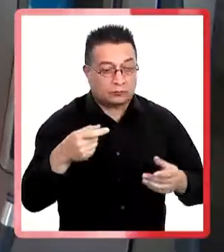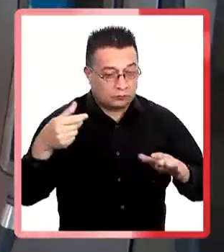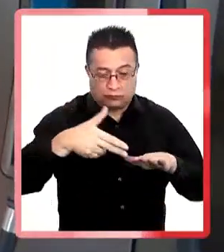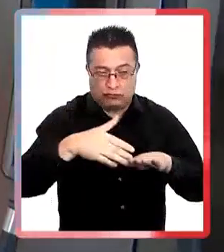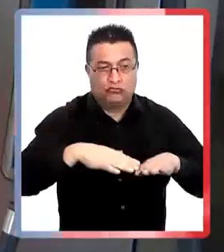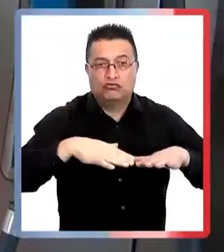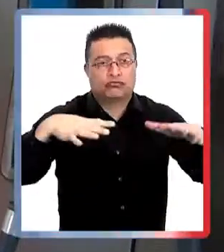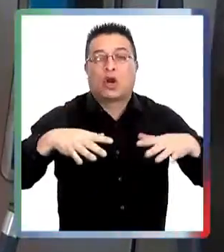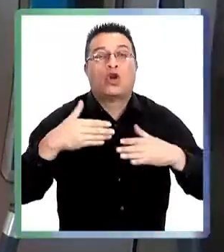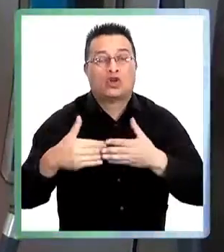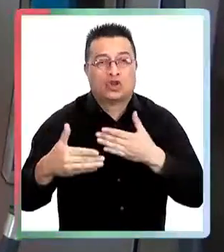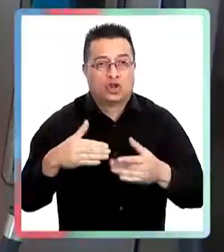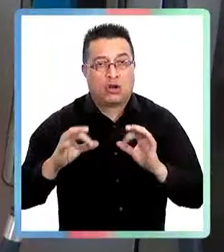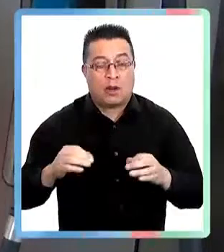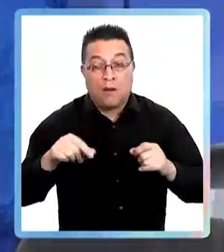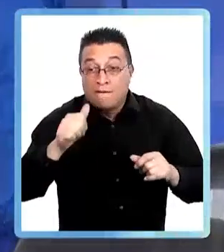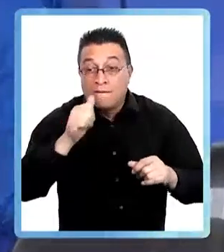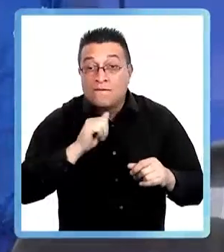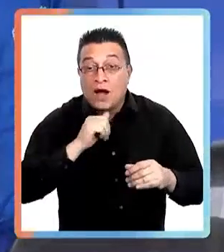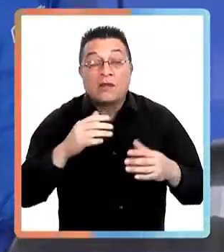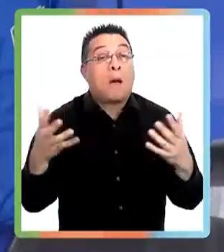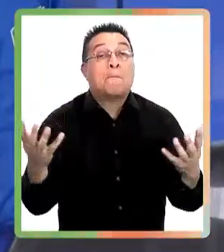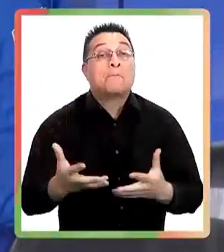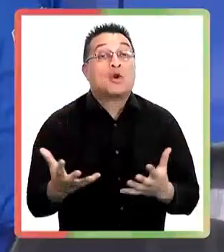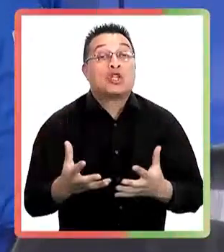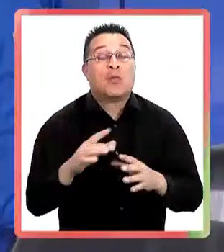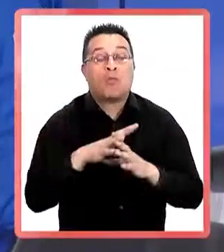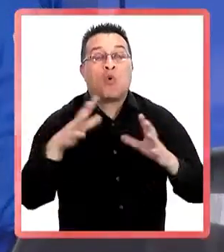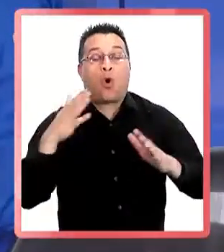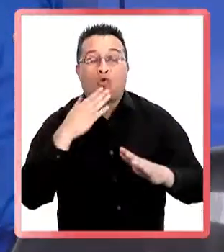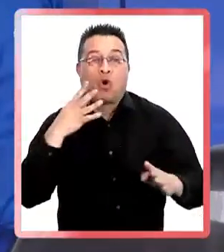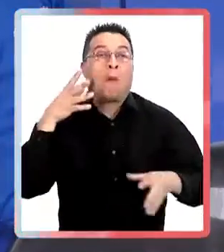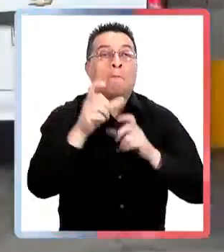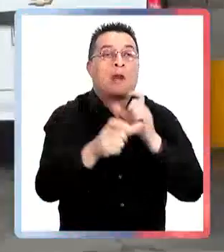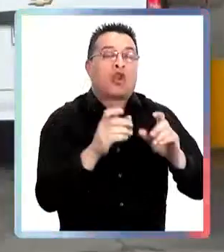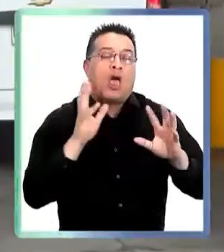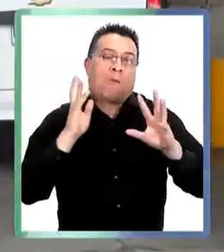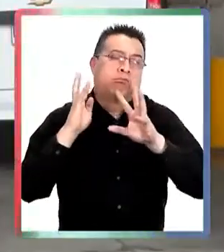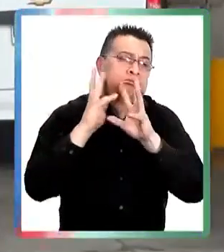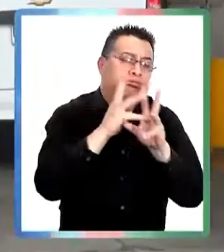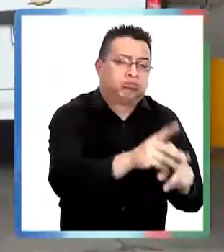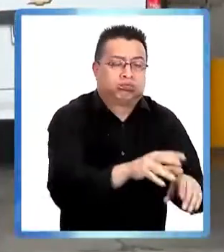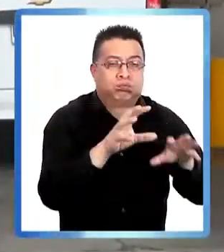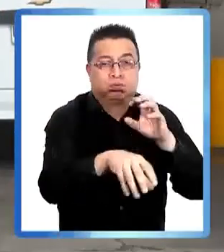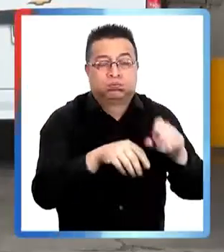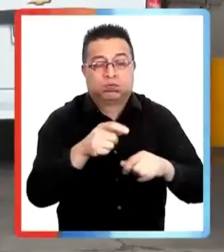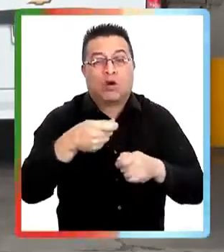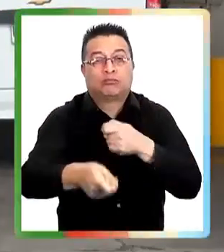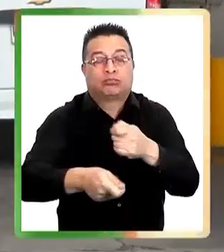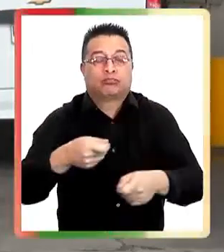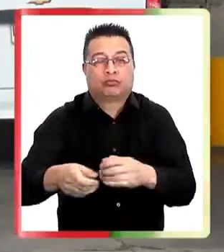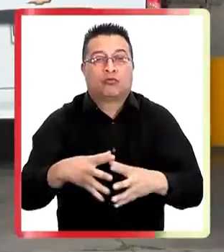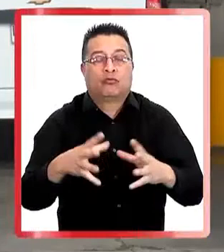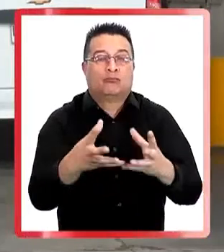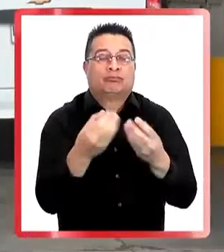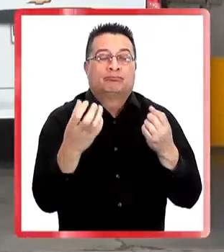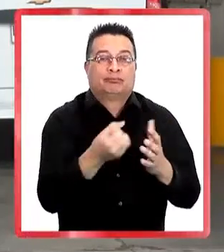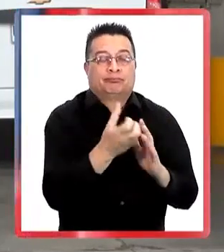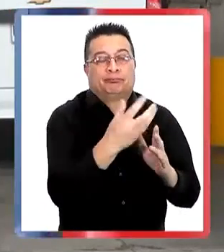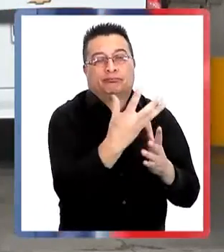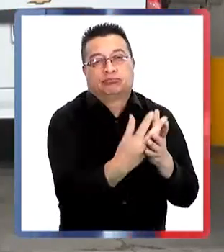estaría normalizando y que la actual falta de combustible se debería a la gran demanda de los usuarios tras la llegada de los camiones